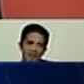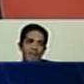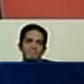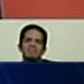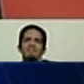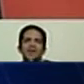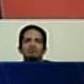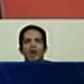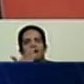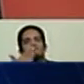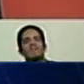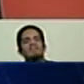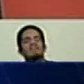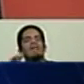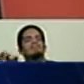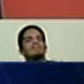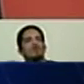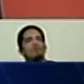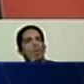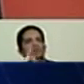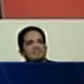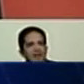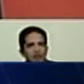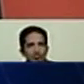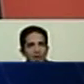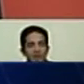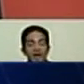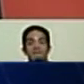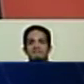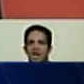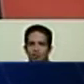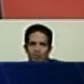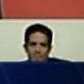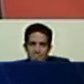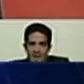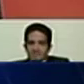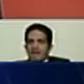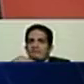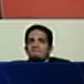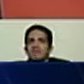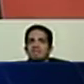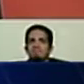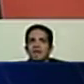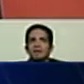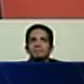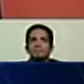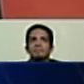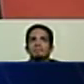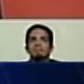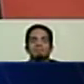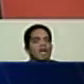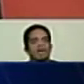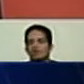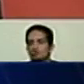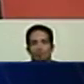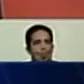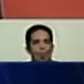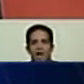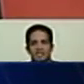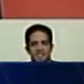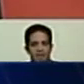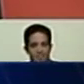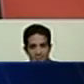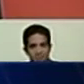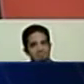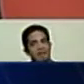de Justicia? Y Venezuela ha mantenido su posición histórica en esta controversia territorial de no reconocer la